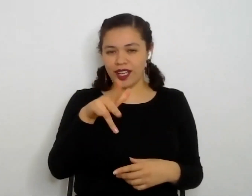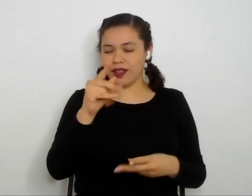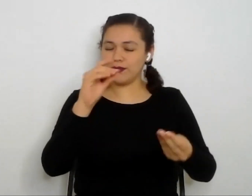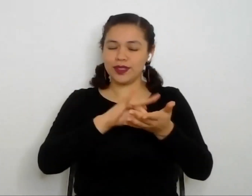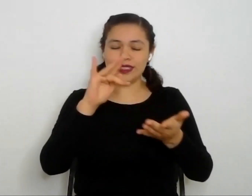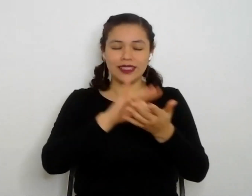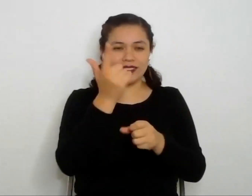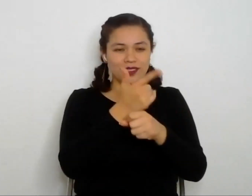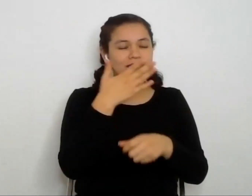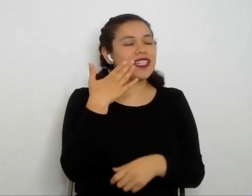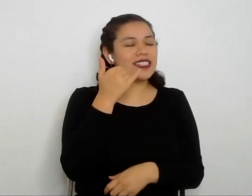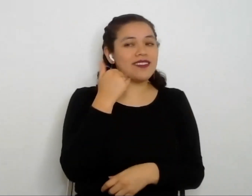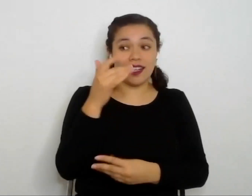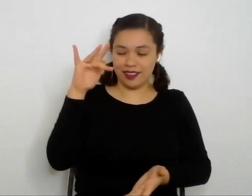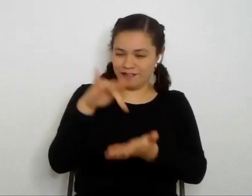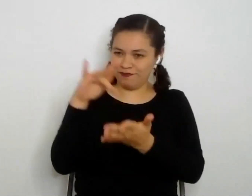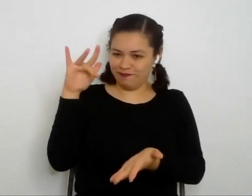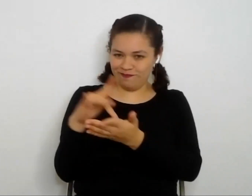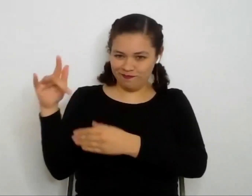licenciado. Muy amable. Gracias.